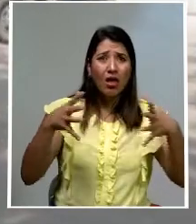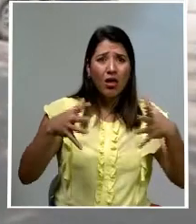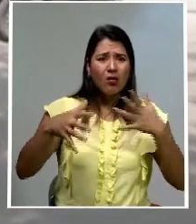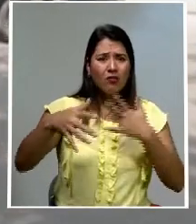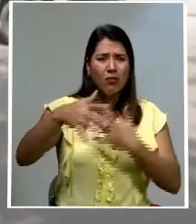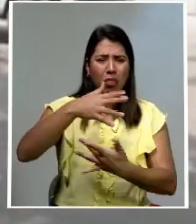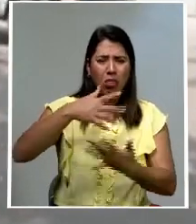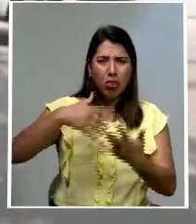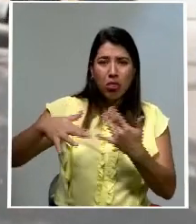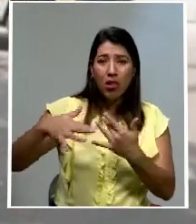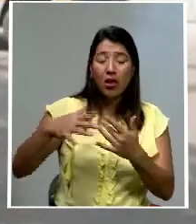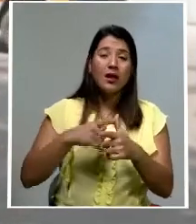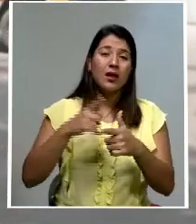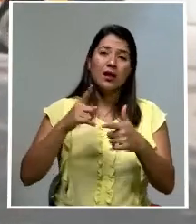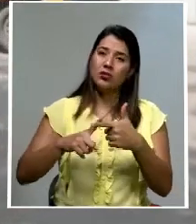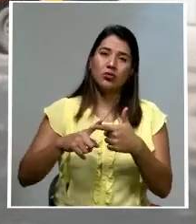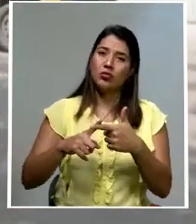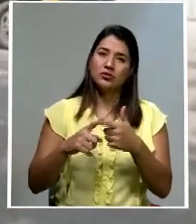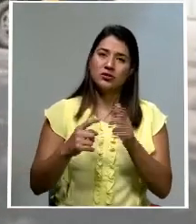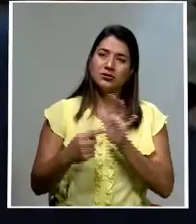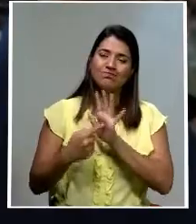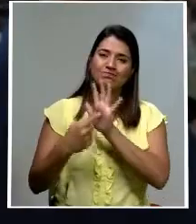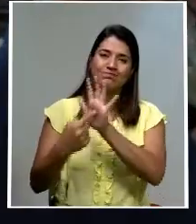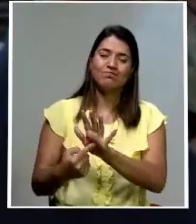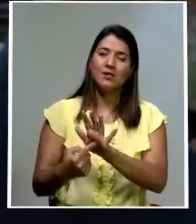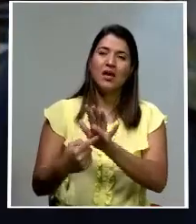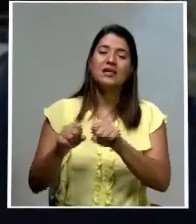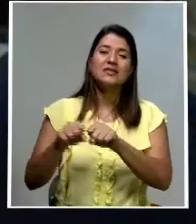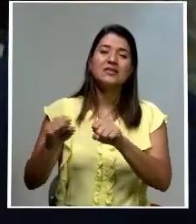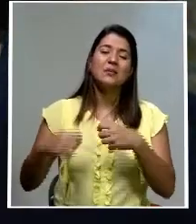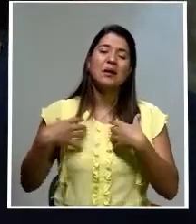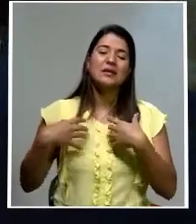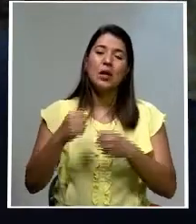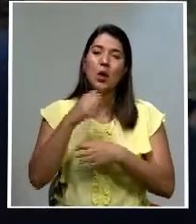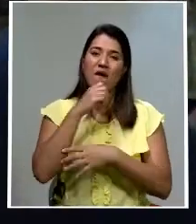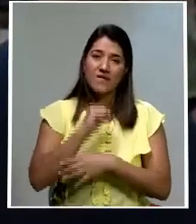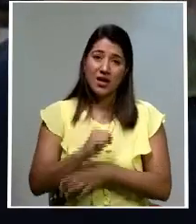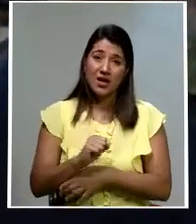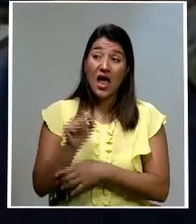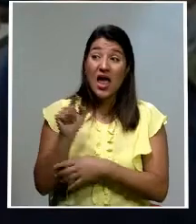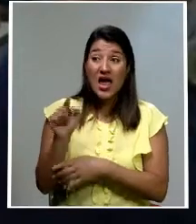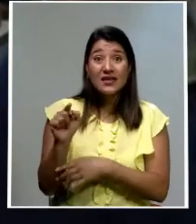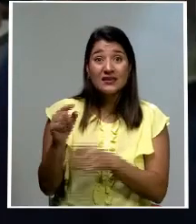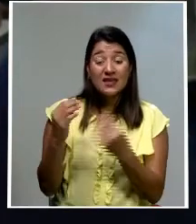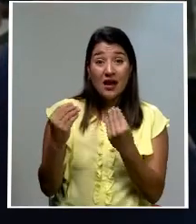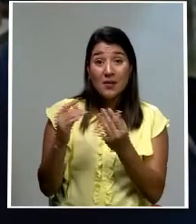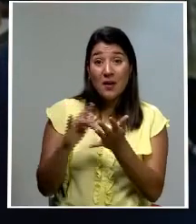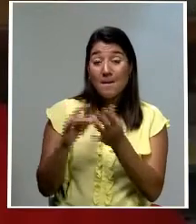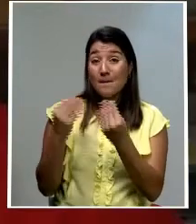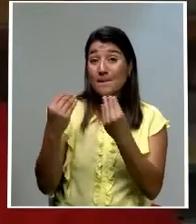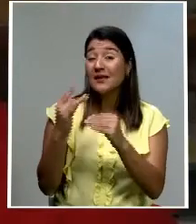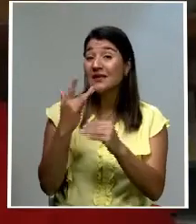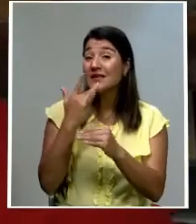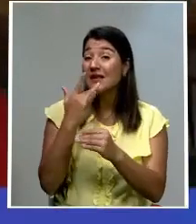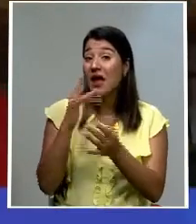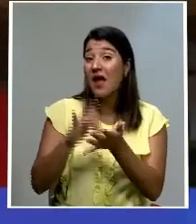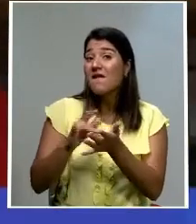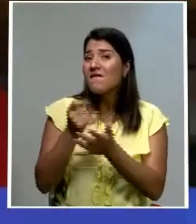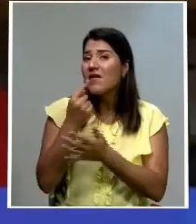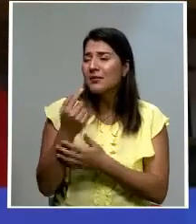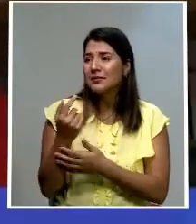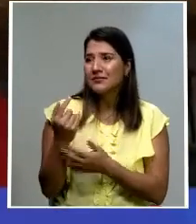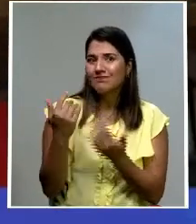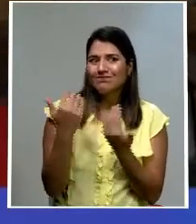evidencia el envejecido sistema de salud del país. Esta farmacia sufre la escasez de medicamentos. Me siento